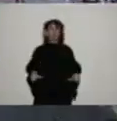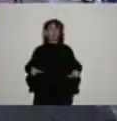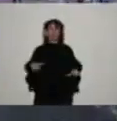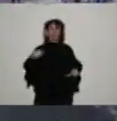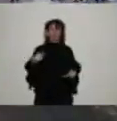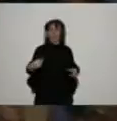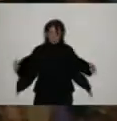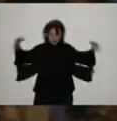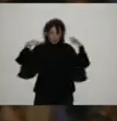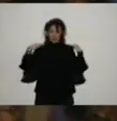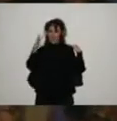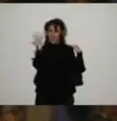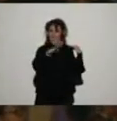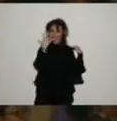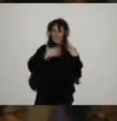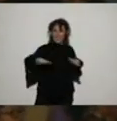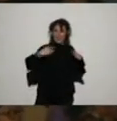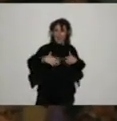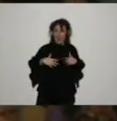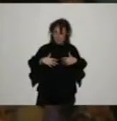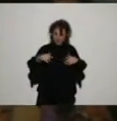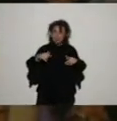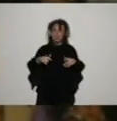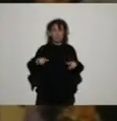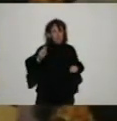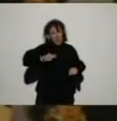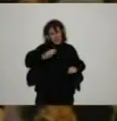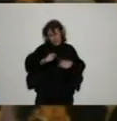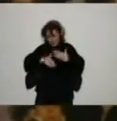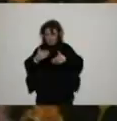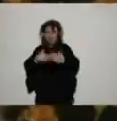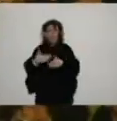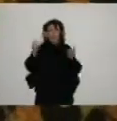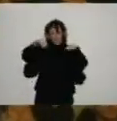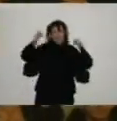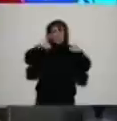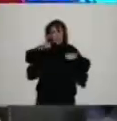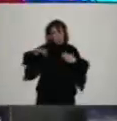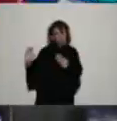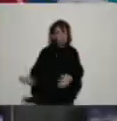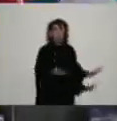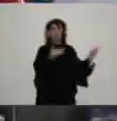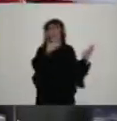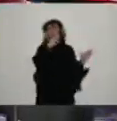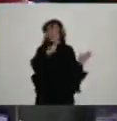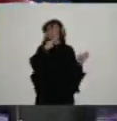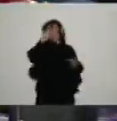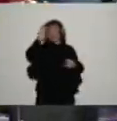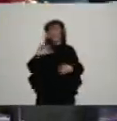este escenario los meses pasaron, también los ensayos, mira qué bonito, estoy junto a ti.